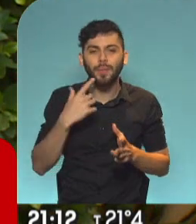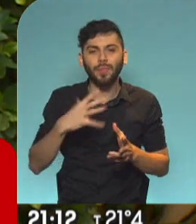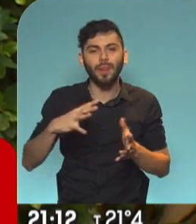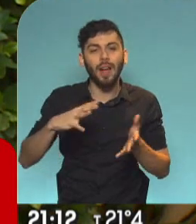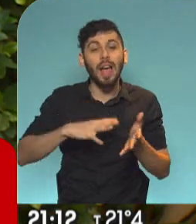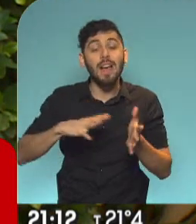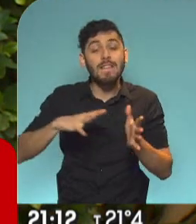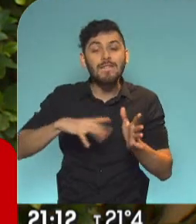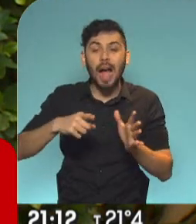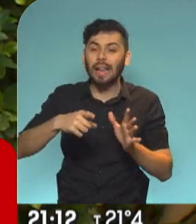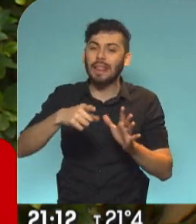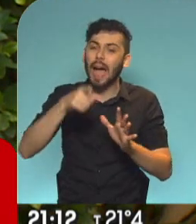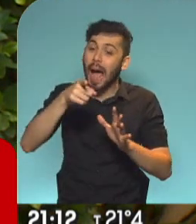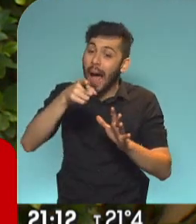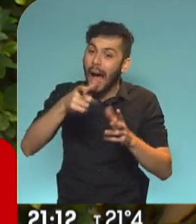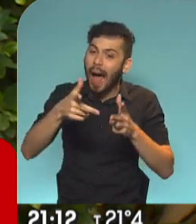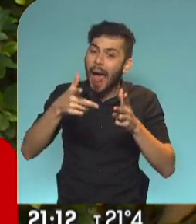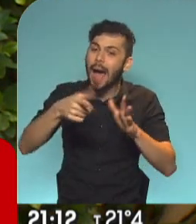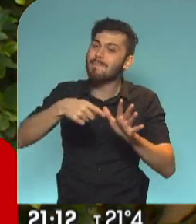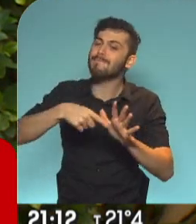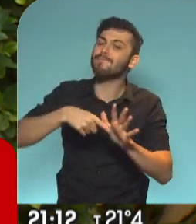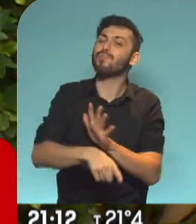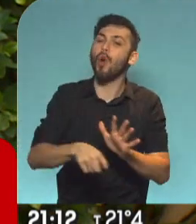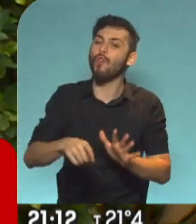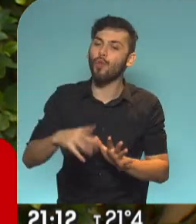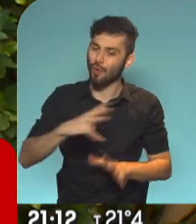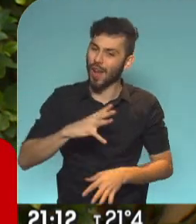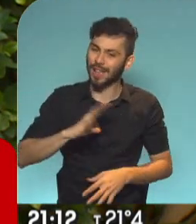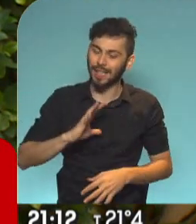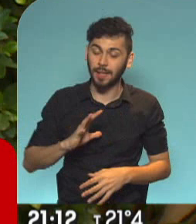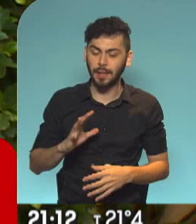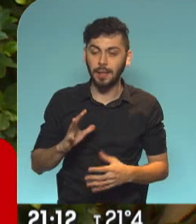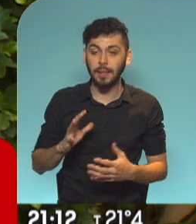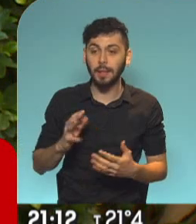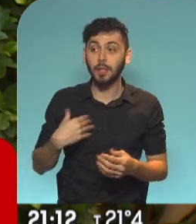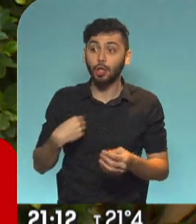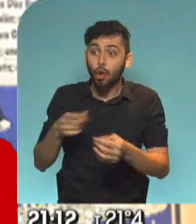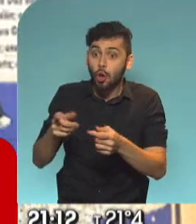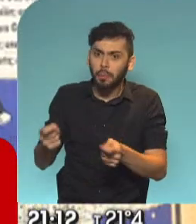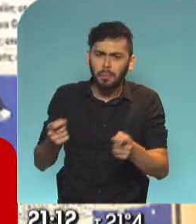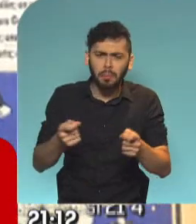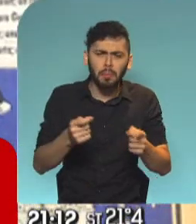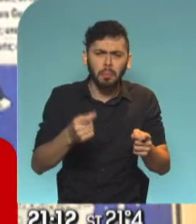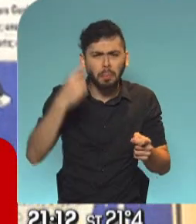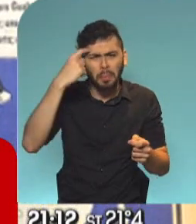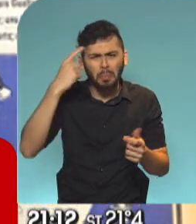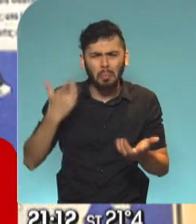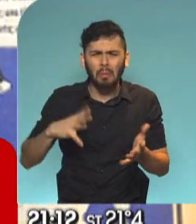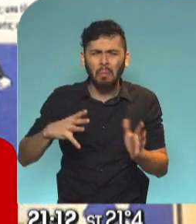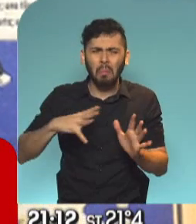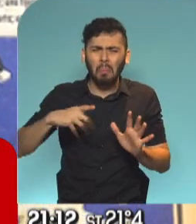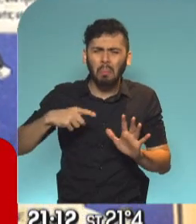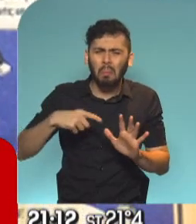más en la llaga, ¿no? Esa fue su sentencia. Y yo me fui de ahí con mis dibujitos pensando qué me habrá querido decir el